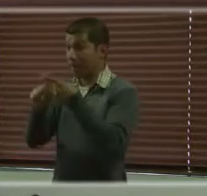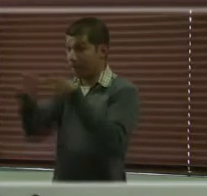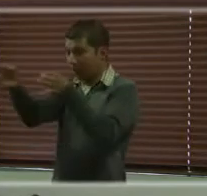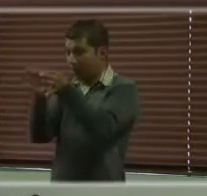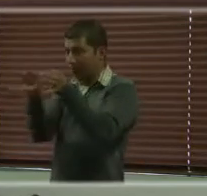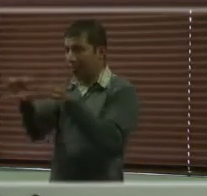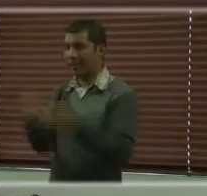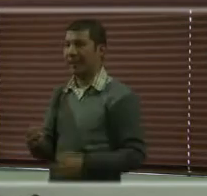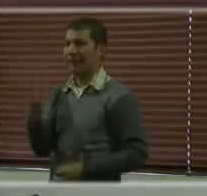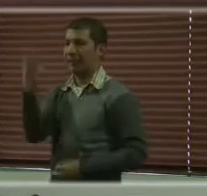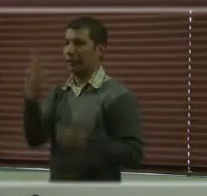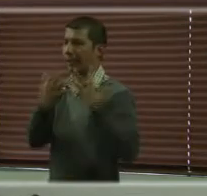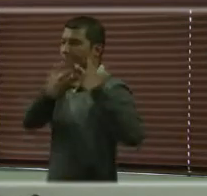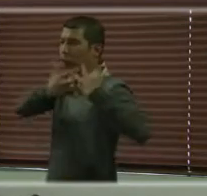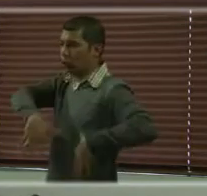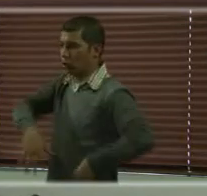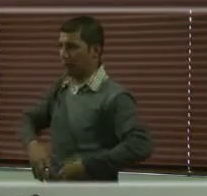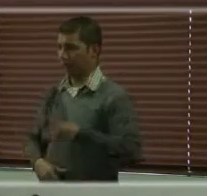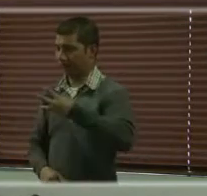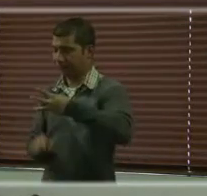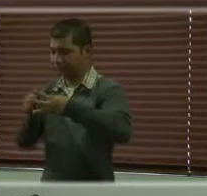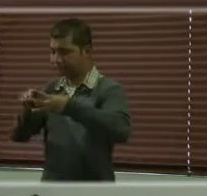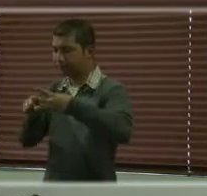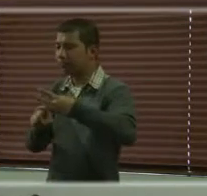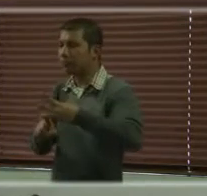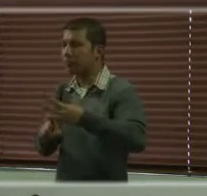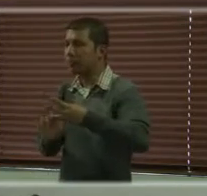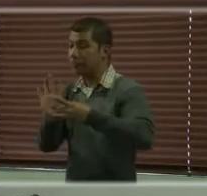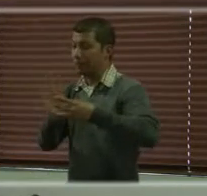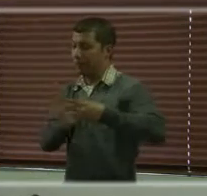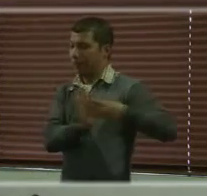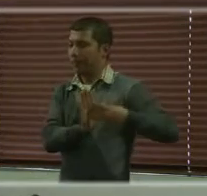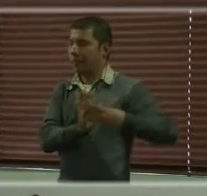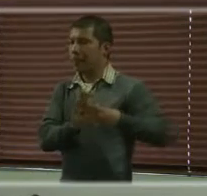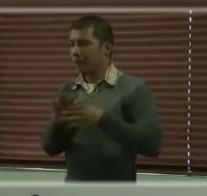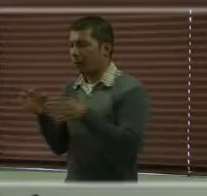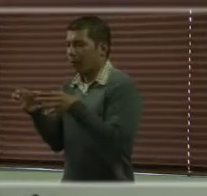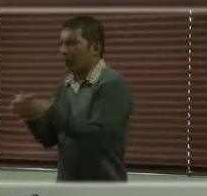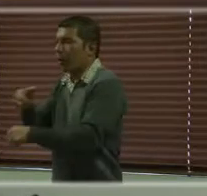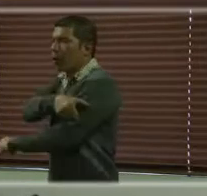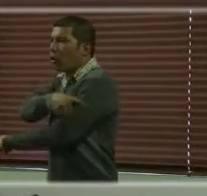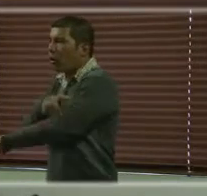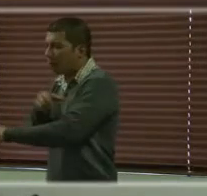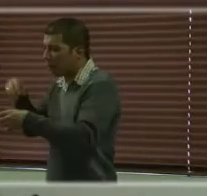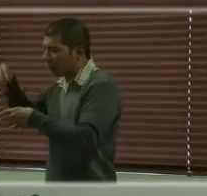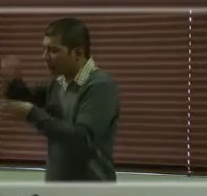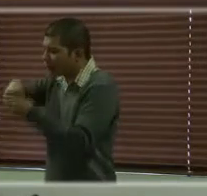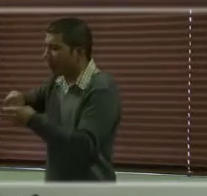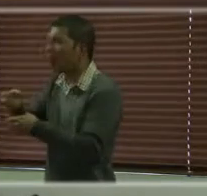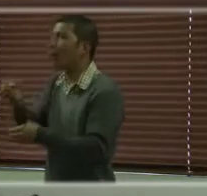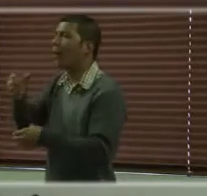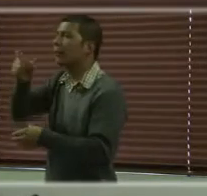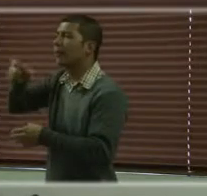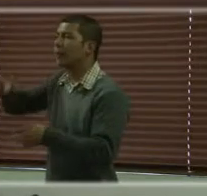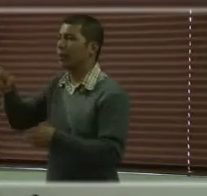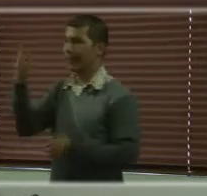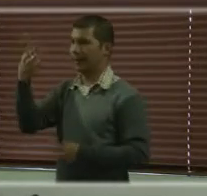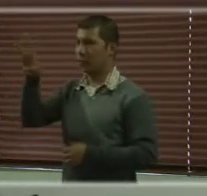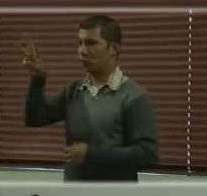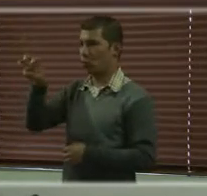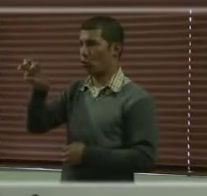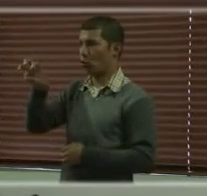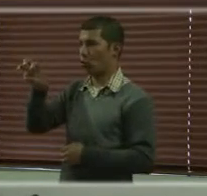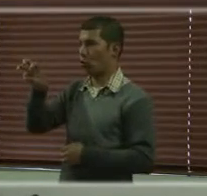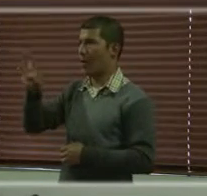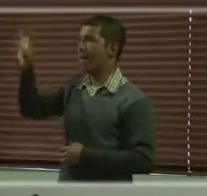el comité Está compuesto por 18 personas de todo el mundo nacionales de los diferentes estados partes